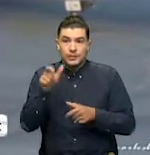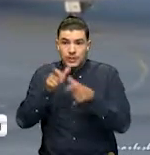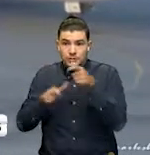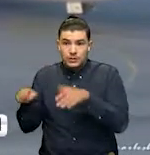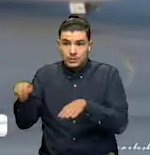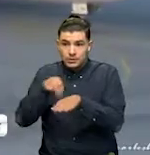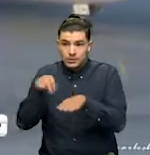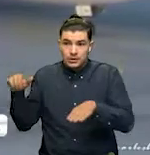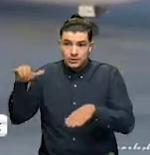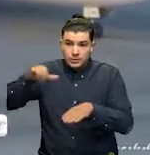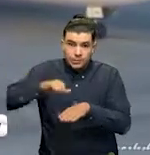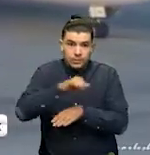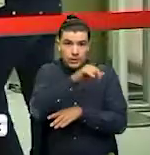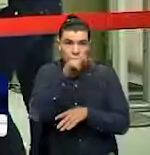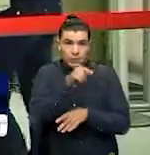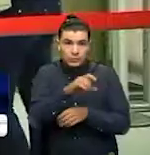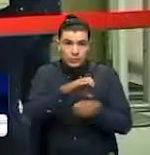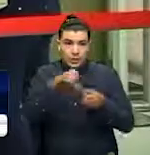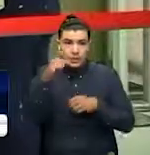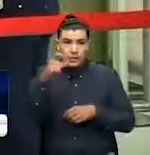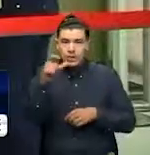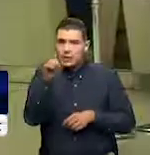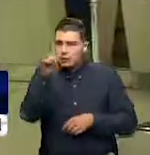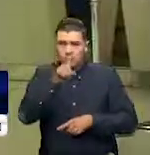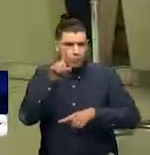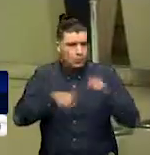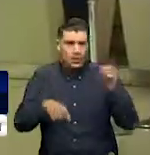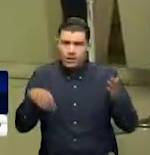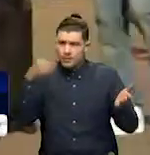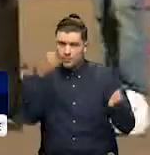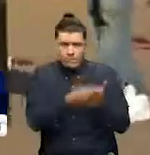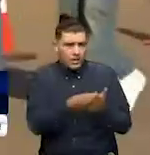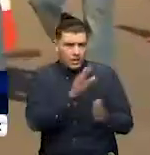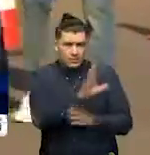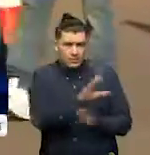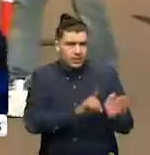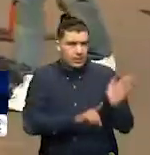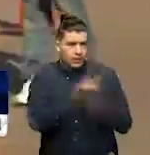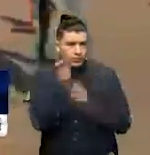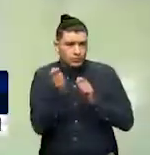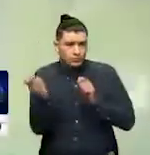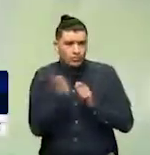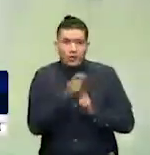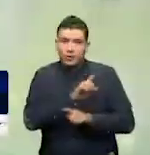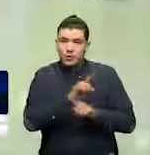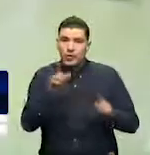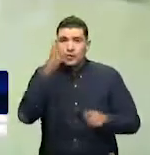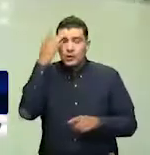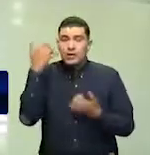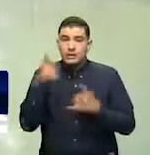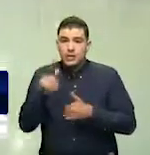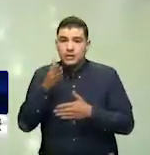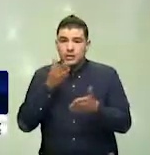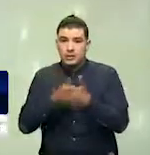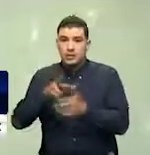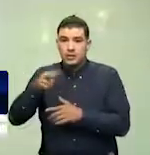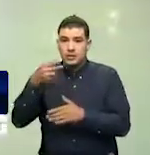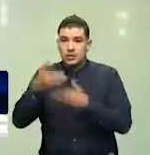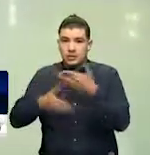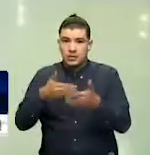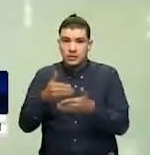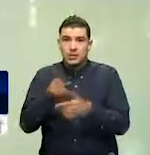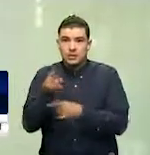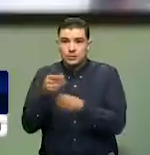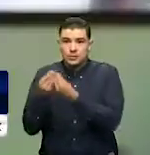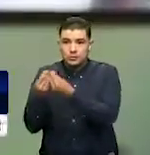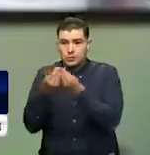internacional camilo daza de cúcuta no deberán pagar la estampilla prodesarrollo fronterizo gracias a un fallo de segunda instancia del consejo de